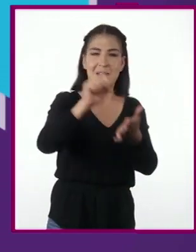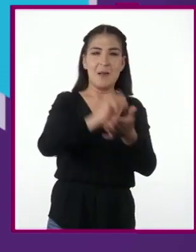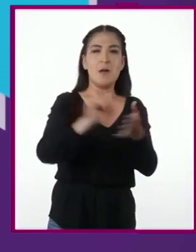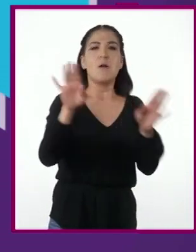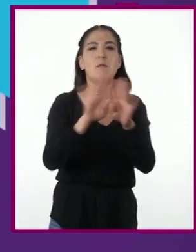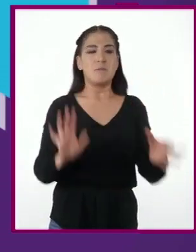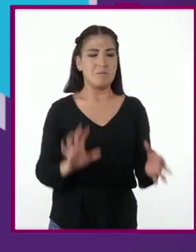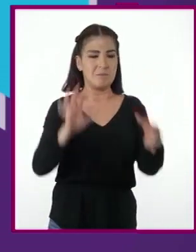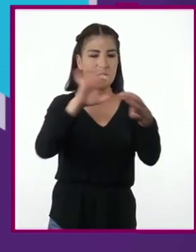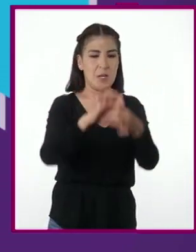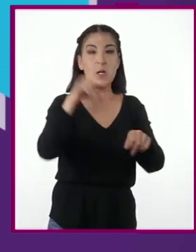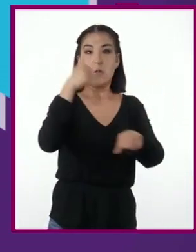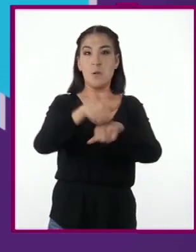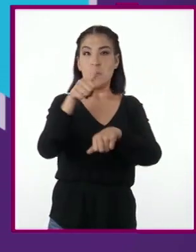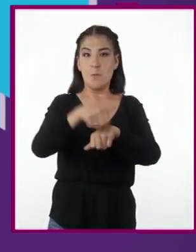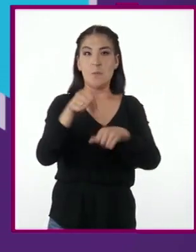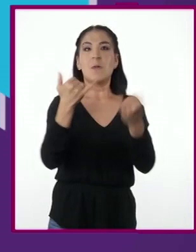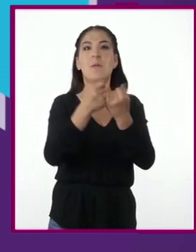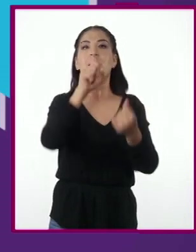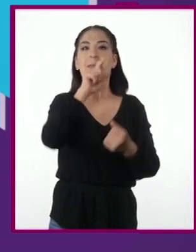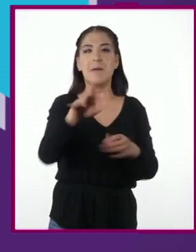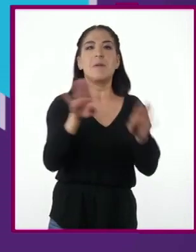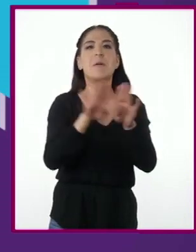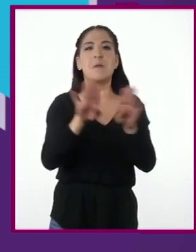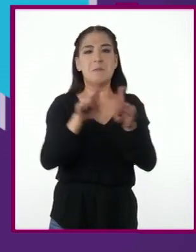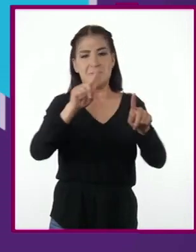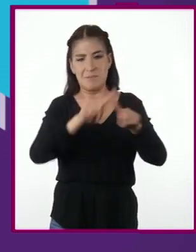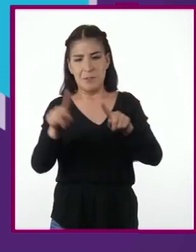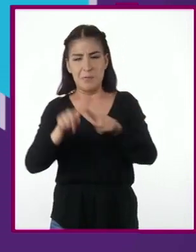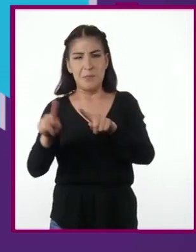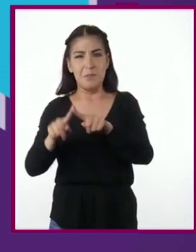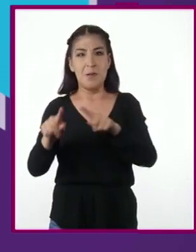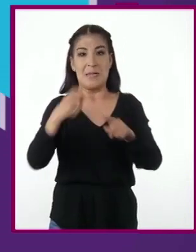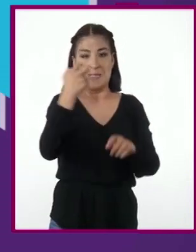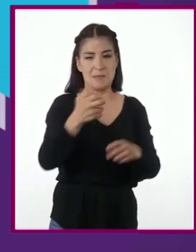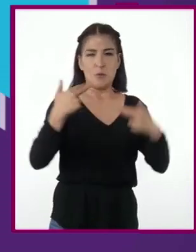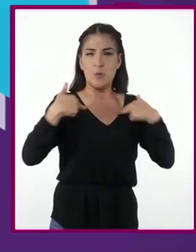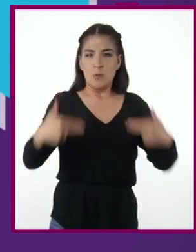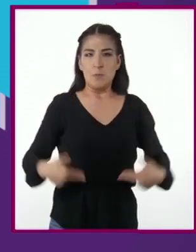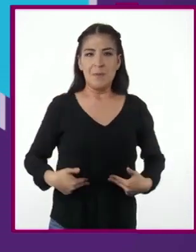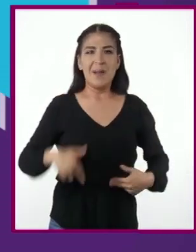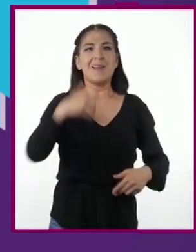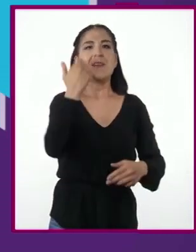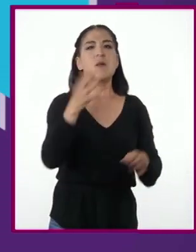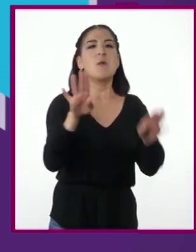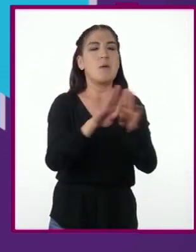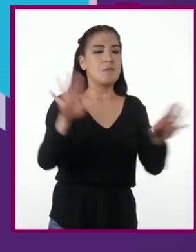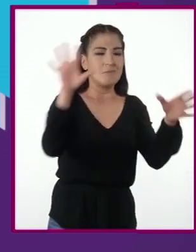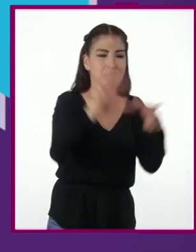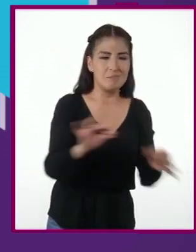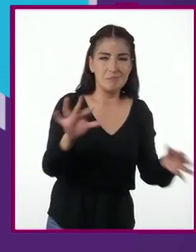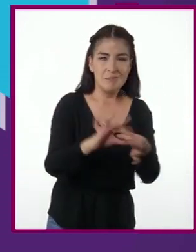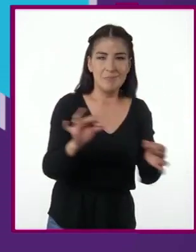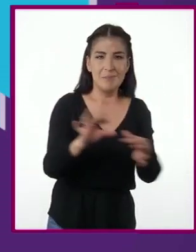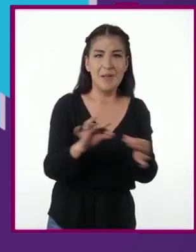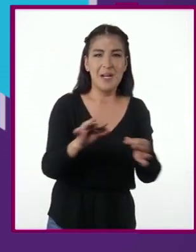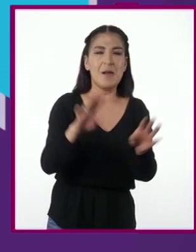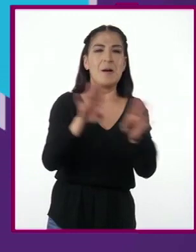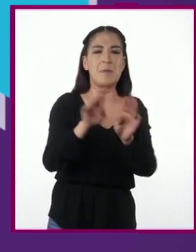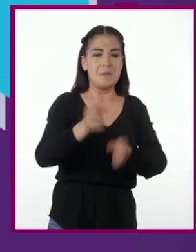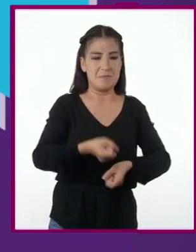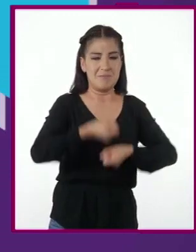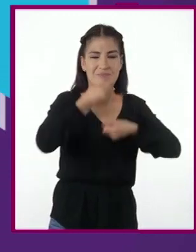con un número considerable de cuestiones a las que los hombres quisieron dar explicación por medio de